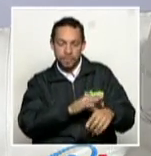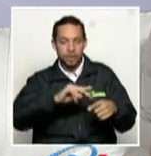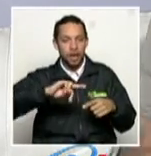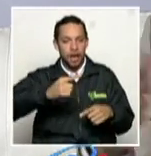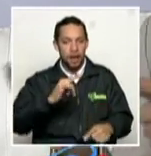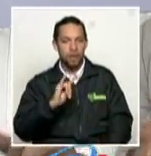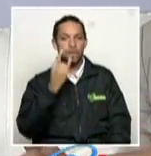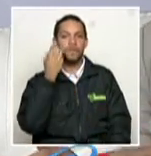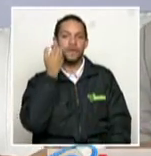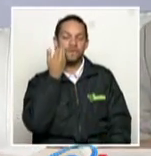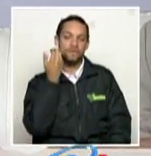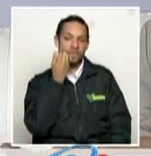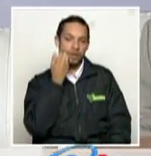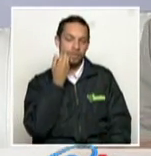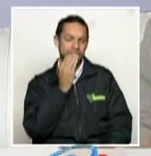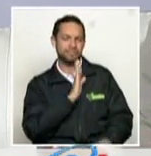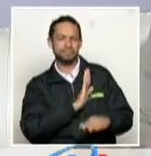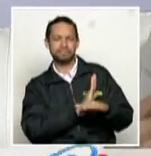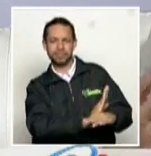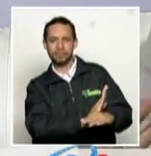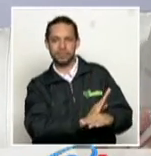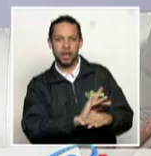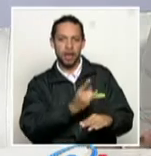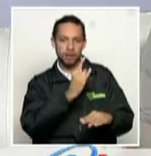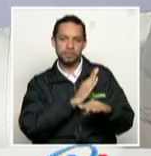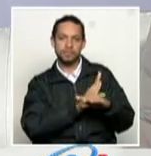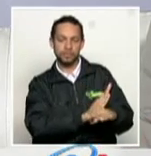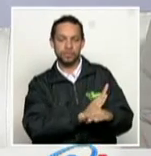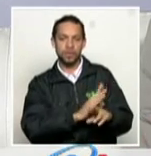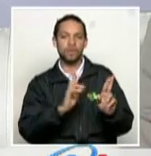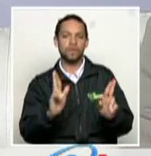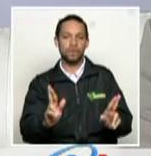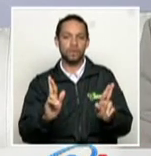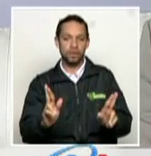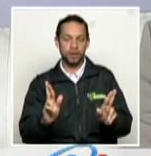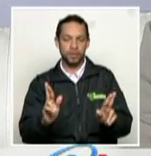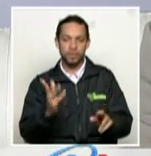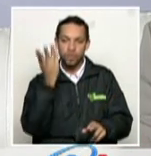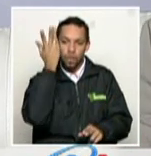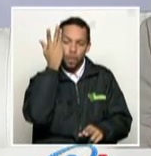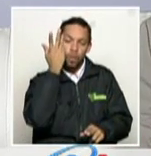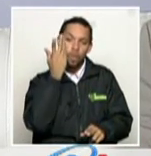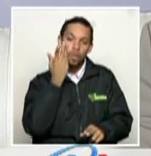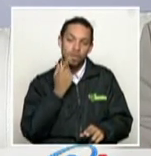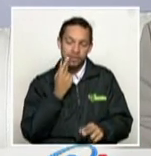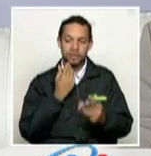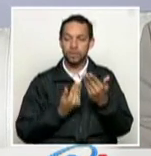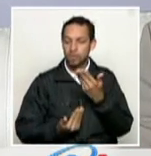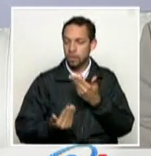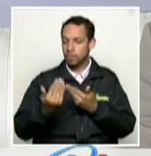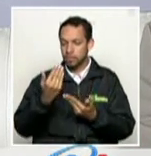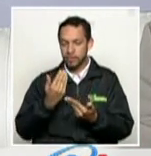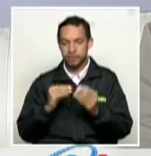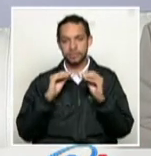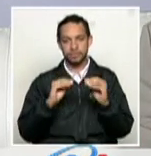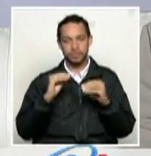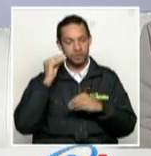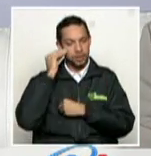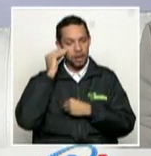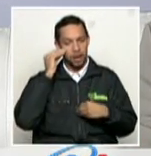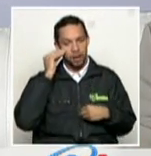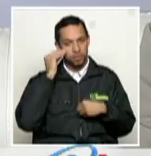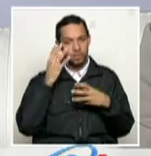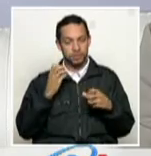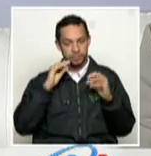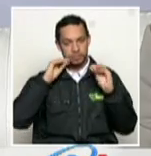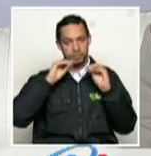salud más frecuentes para evitarlos. Y ojalá ustedes nos sigan cada día en estos espacios para hacer educación y salud y mejorar